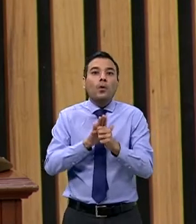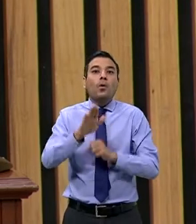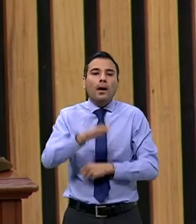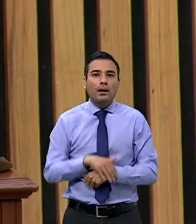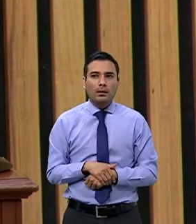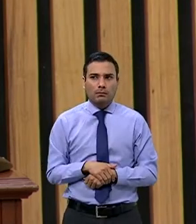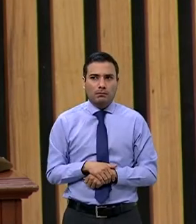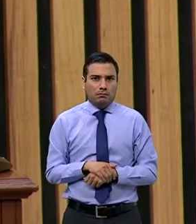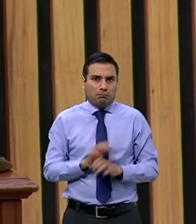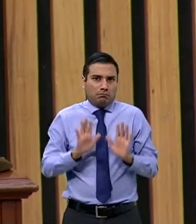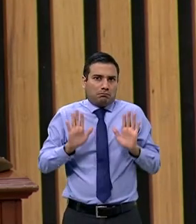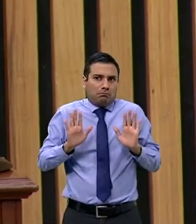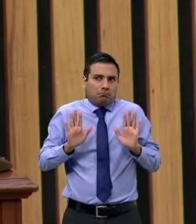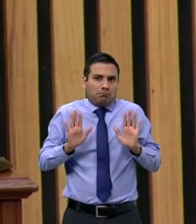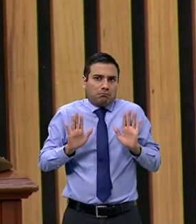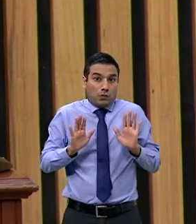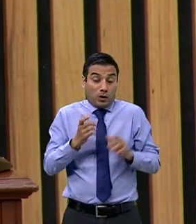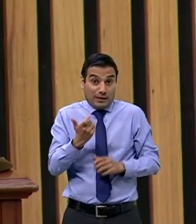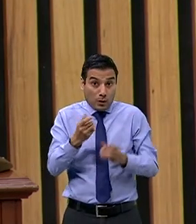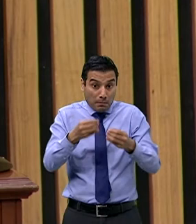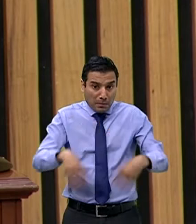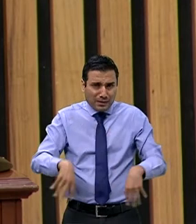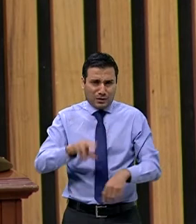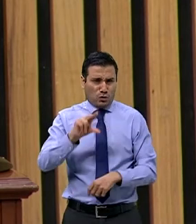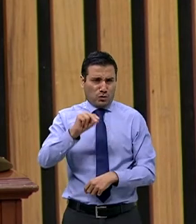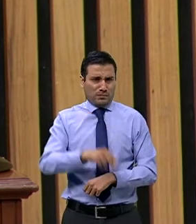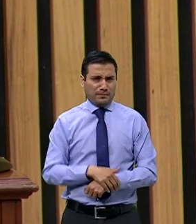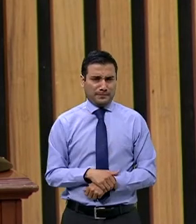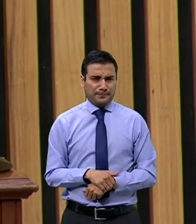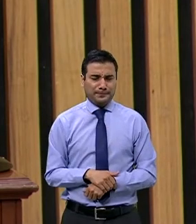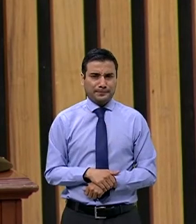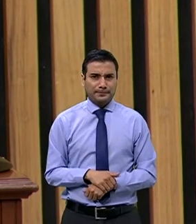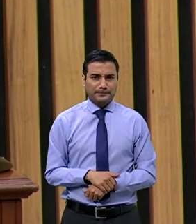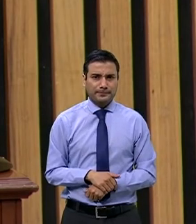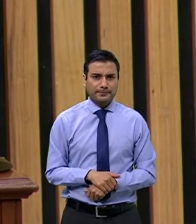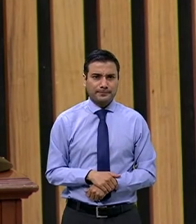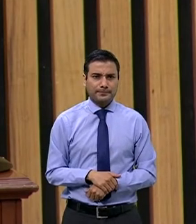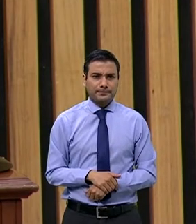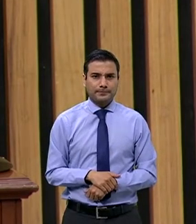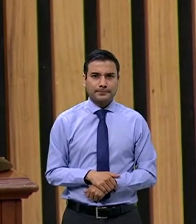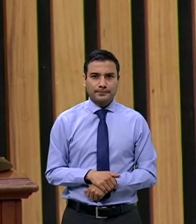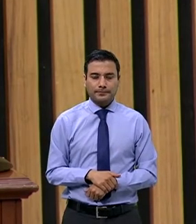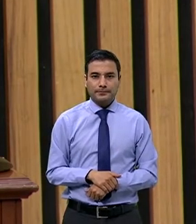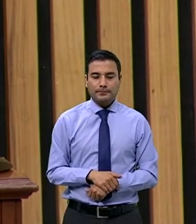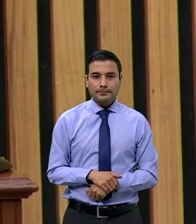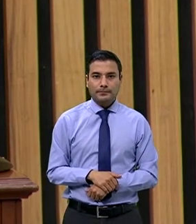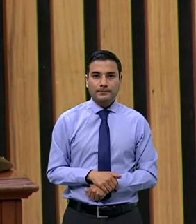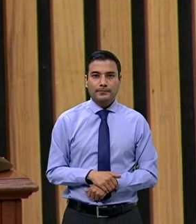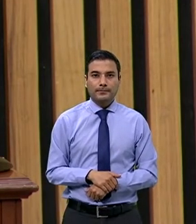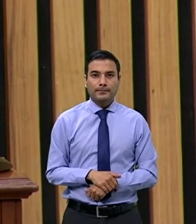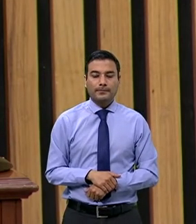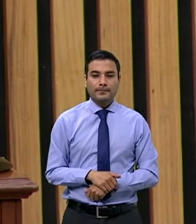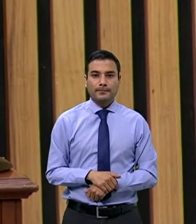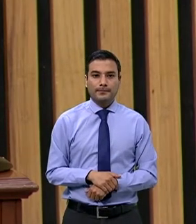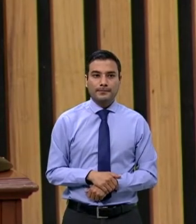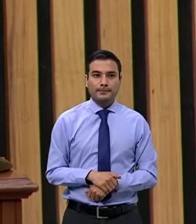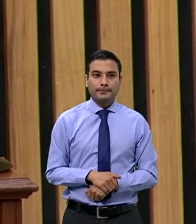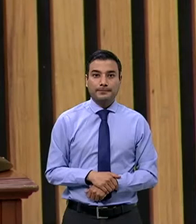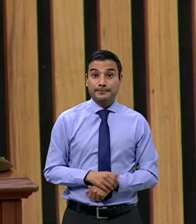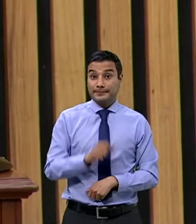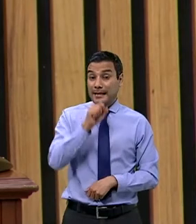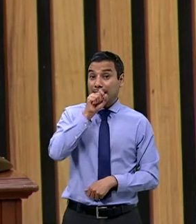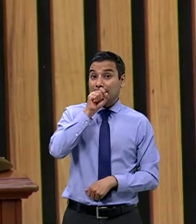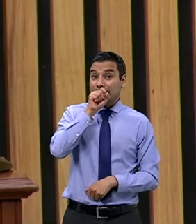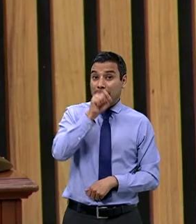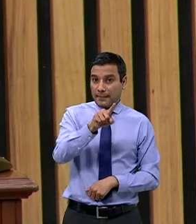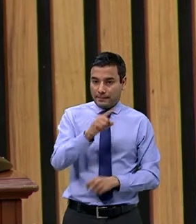tirado a la basura también se ha dicho que la ley